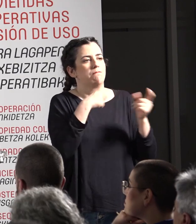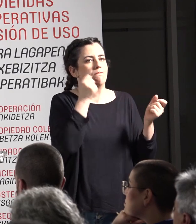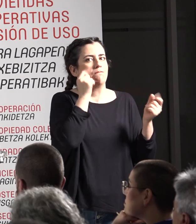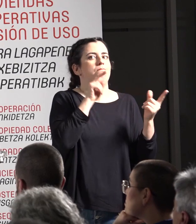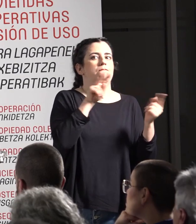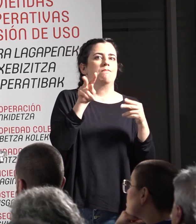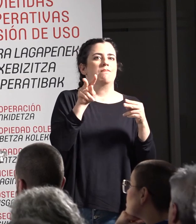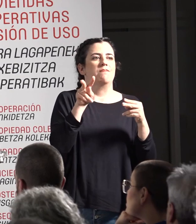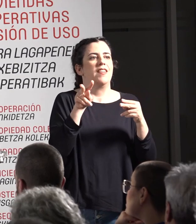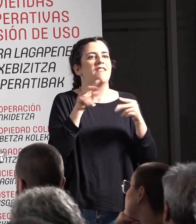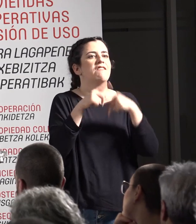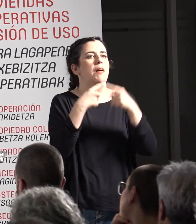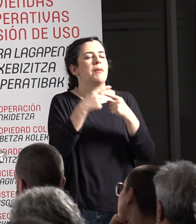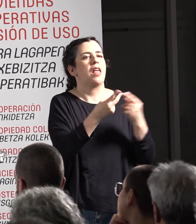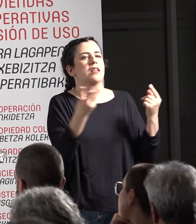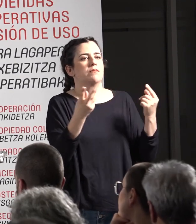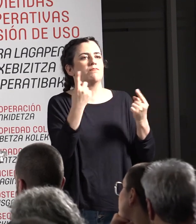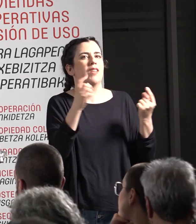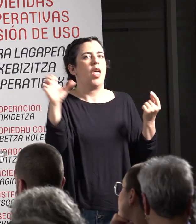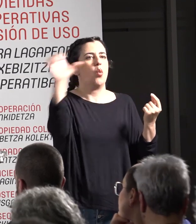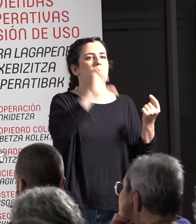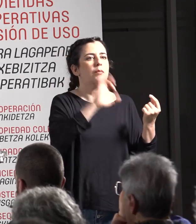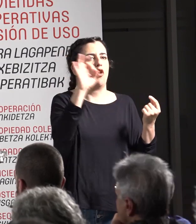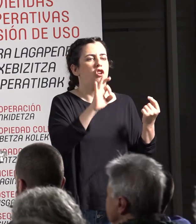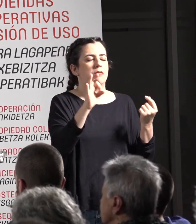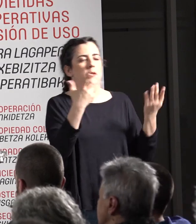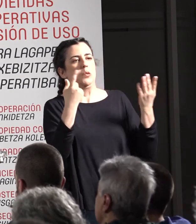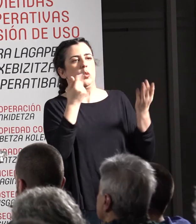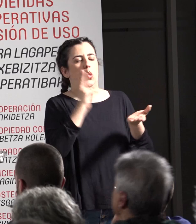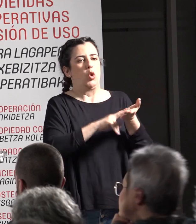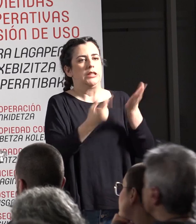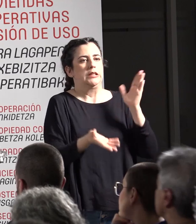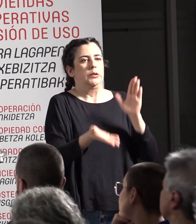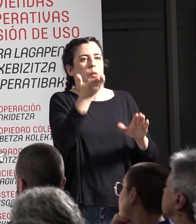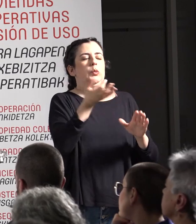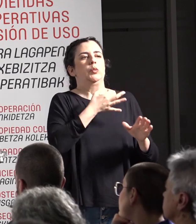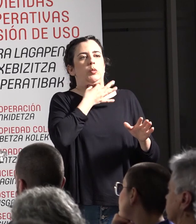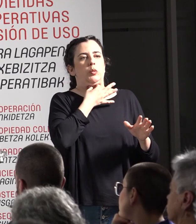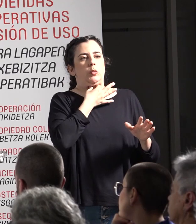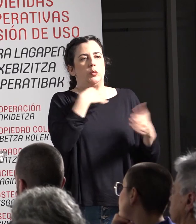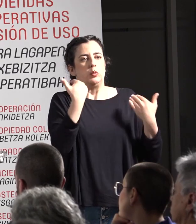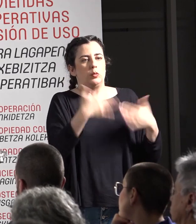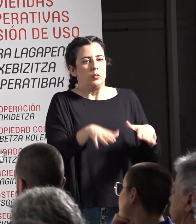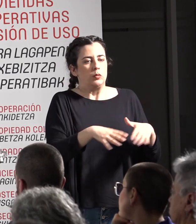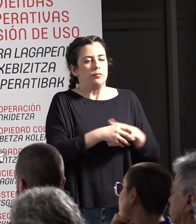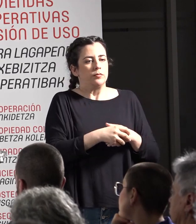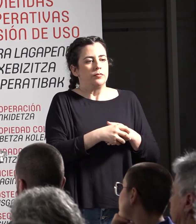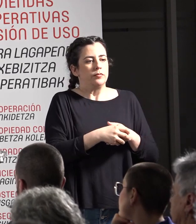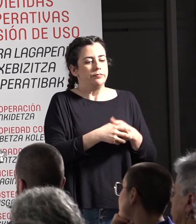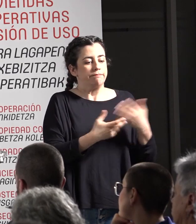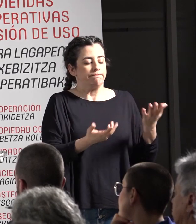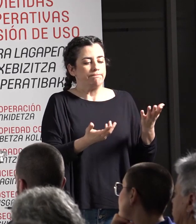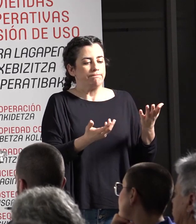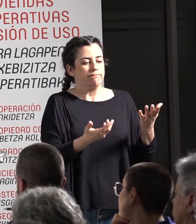las cuotas se habían incrementado de manera importante y estaban pasándolo mal. FIA recogió, pese a que no tenía ningún tipo